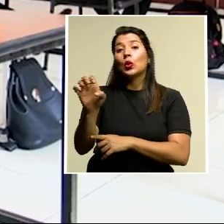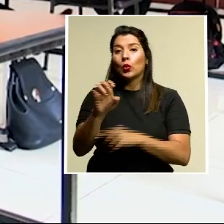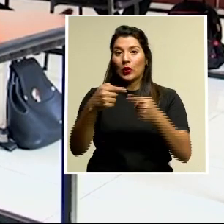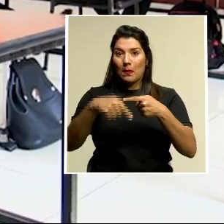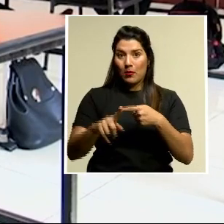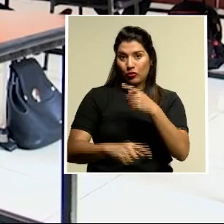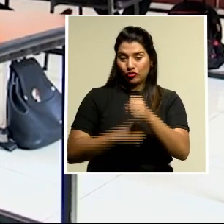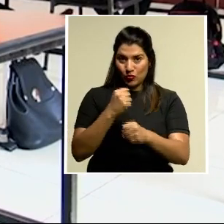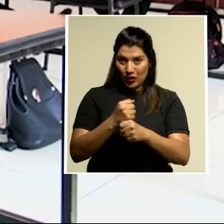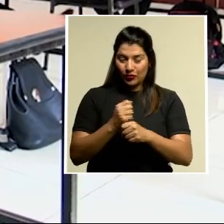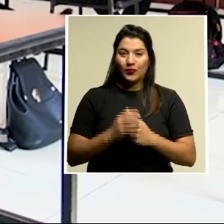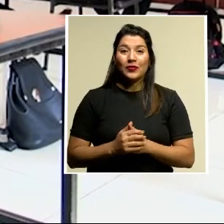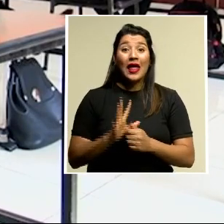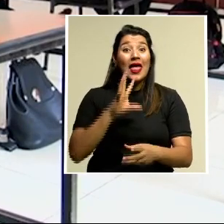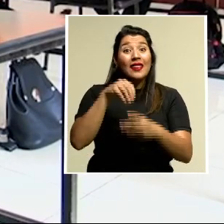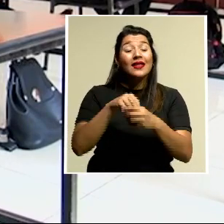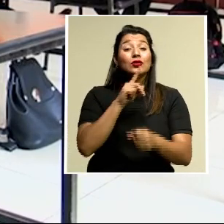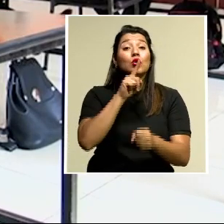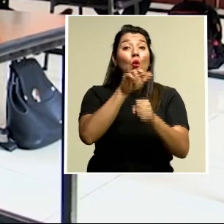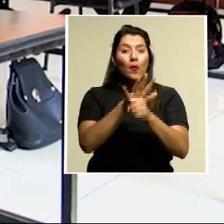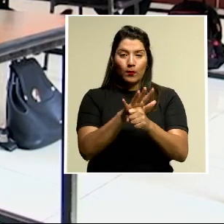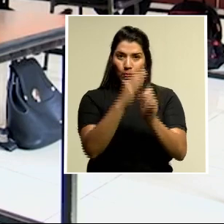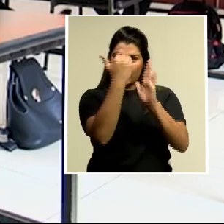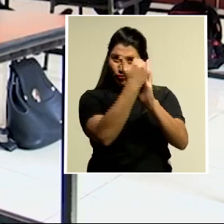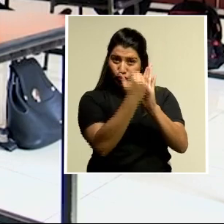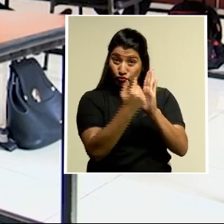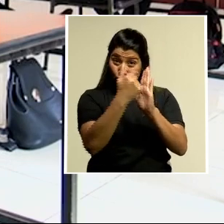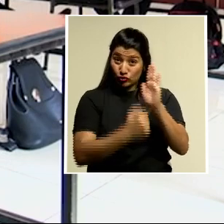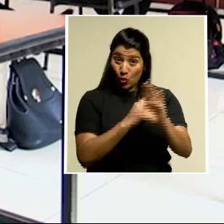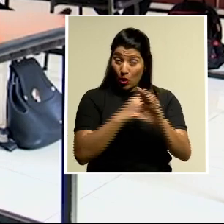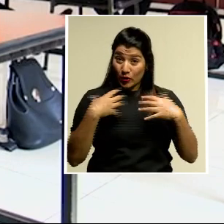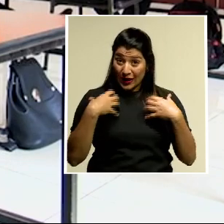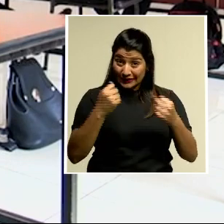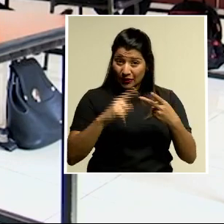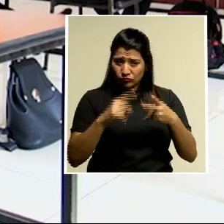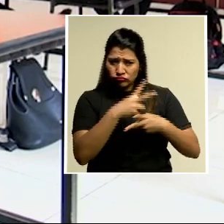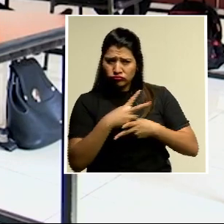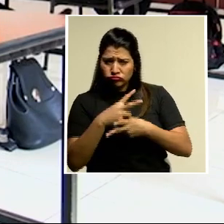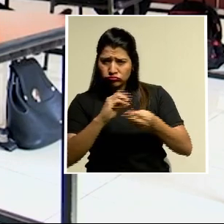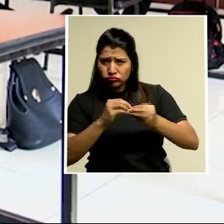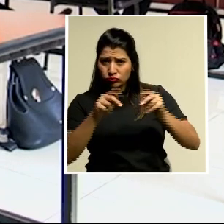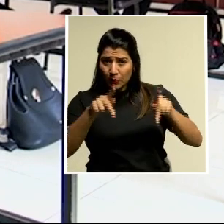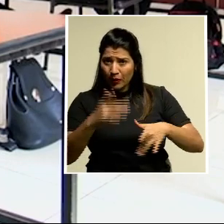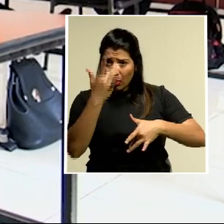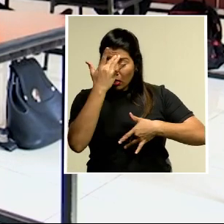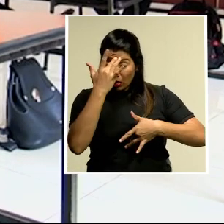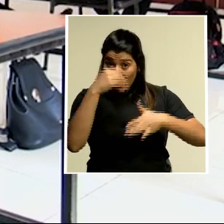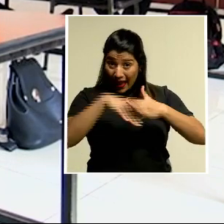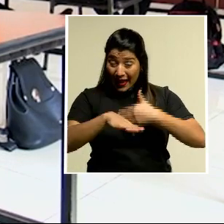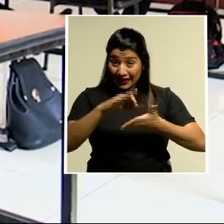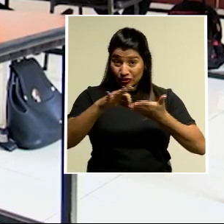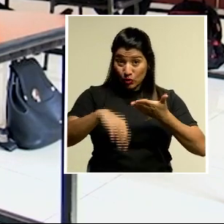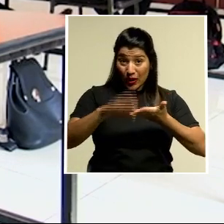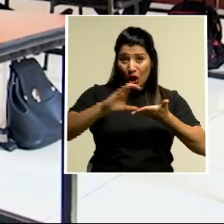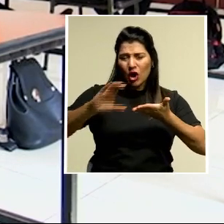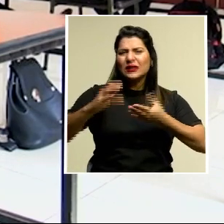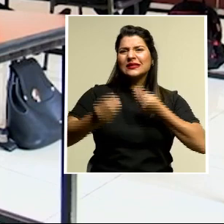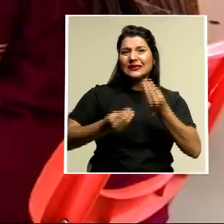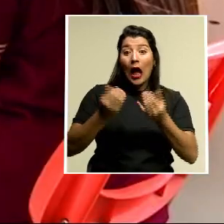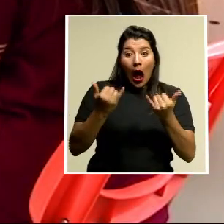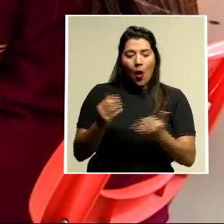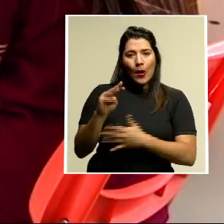próximo año. Como parte del cumplimiento de los protocolos de salud y el monitoreo de contagio en los centros educativos, el MEP desarrolló un sistema